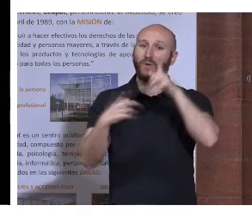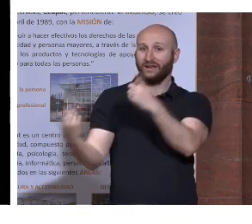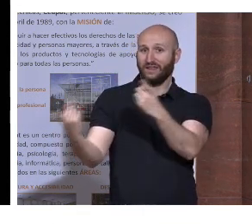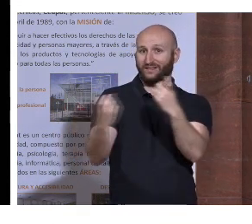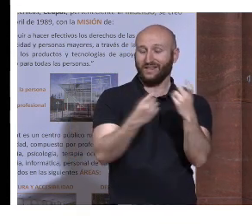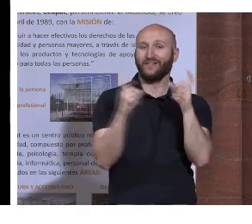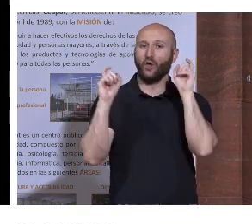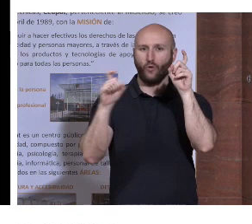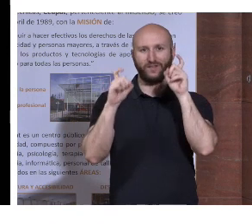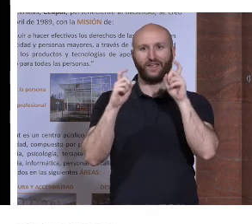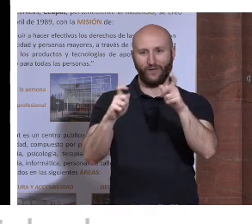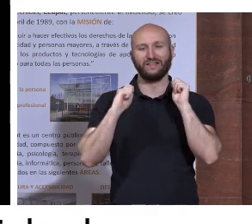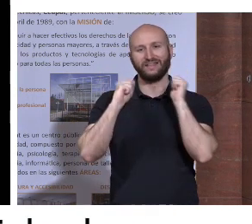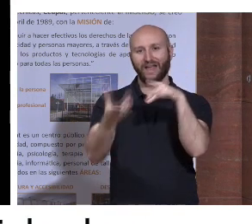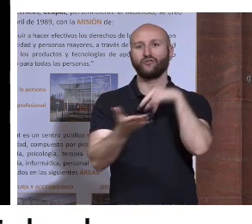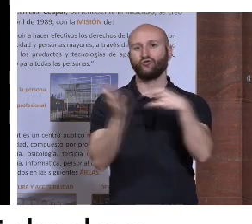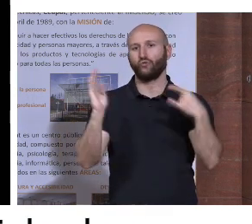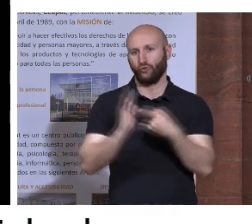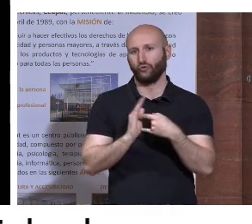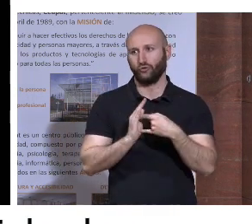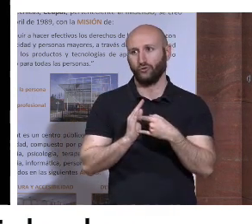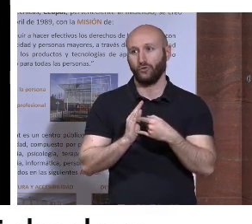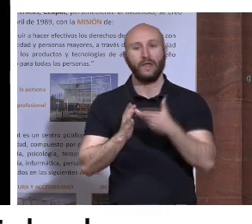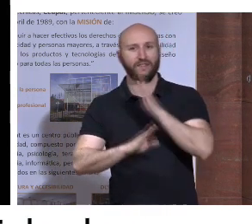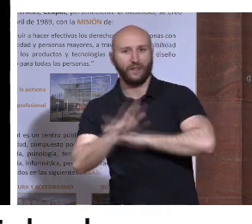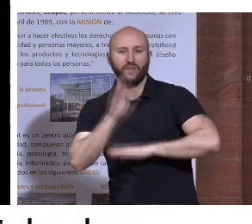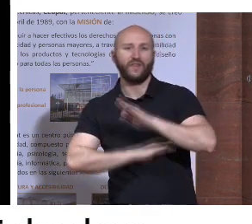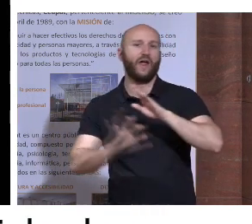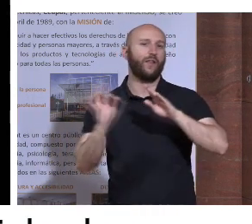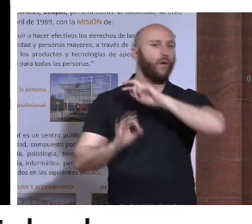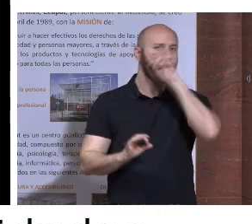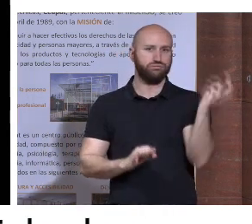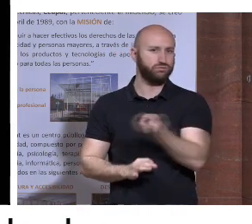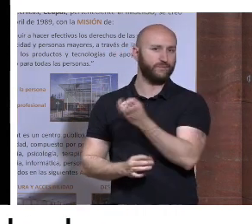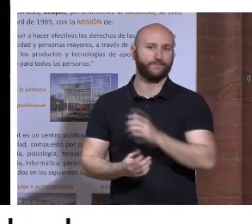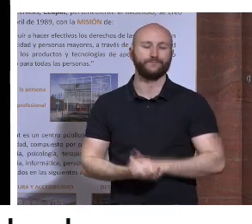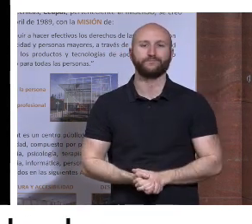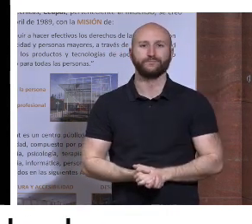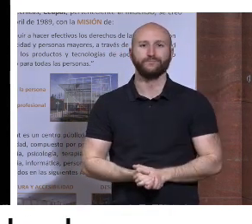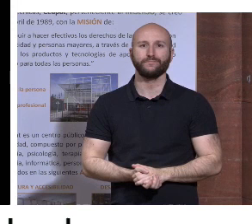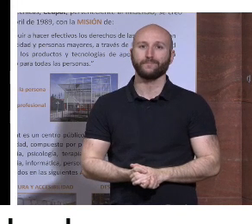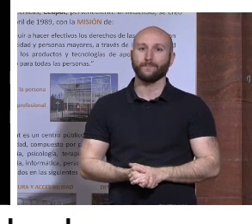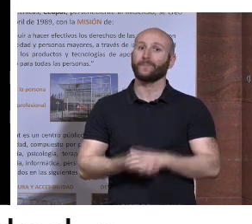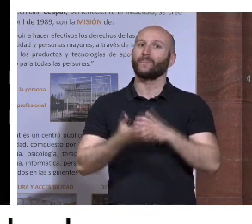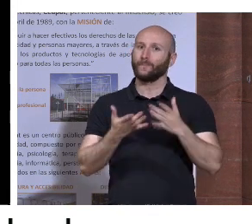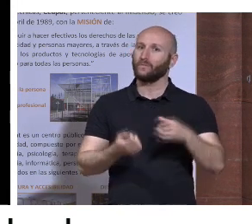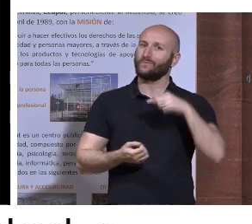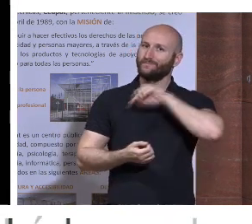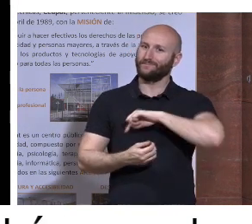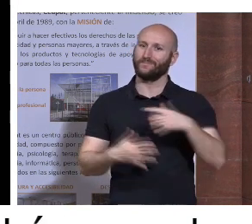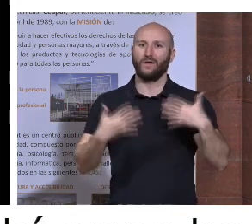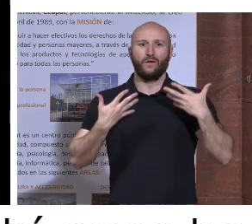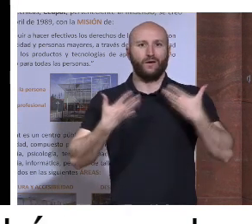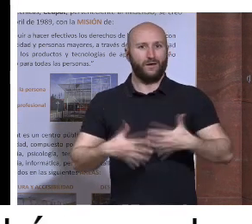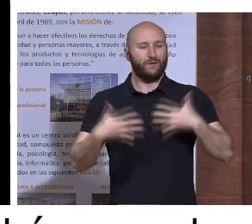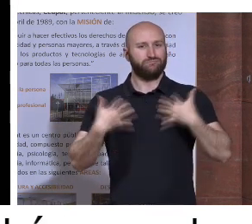necesidades educativas, motivo de discapacidad o cualquier otra, a todas ellas. Y ahí pues he tenido esa satisfacción de lo que ya ha